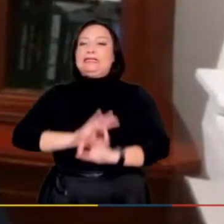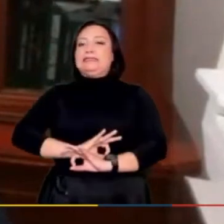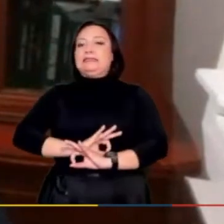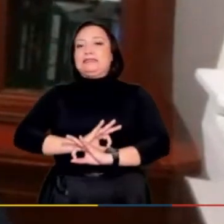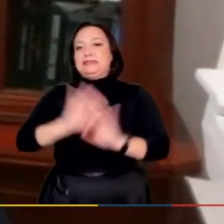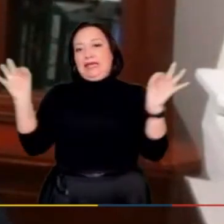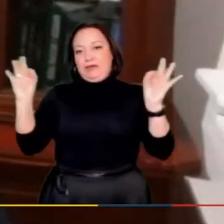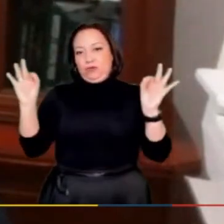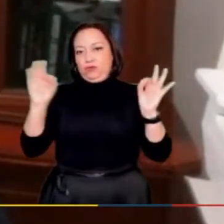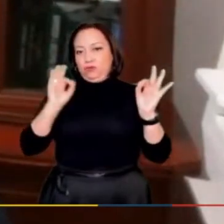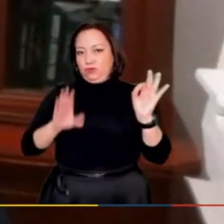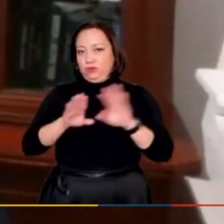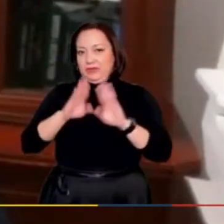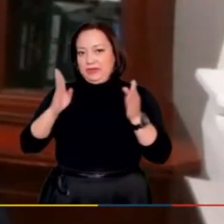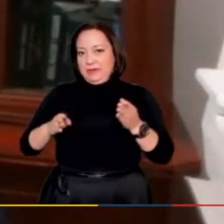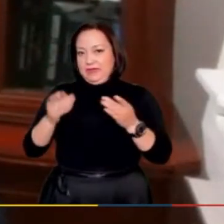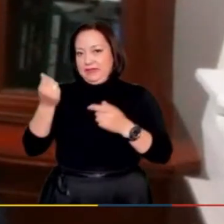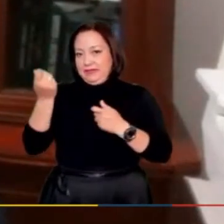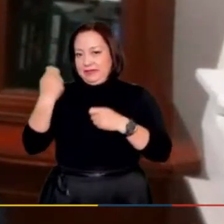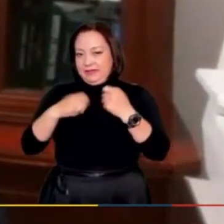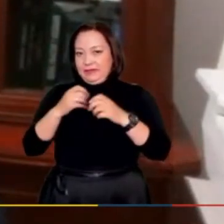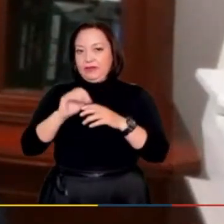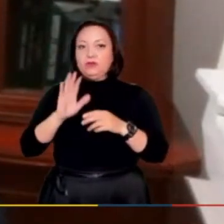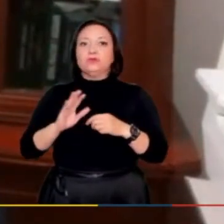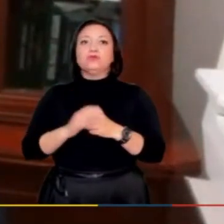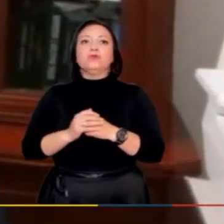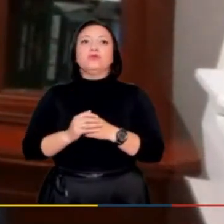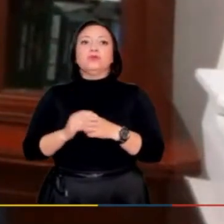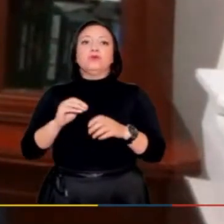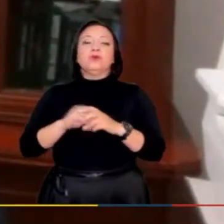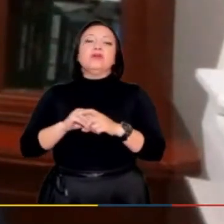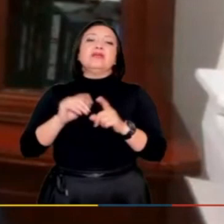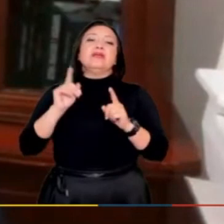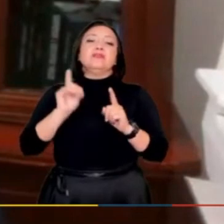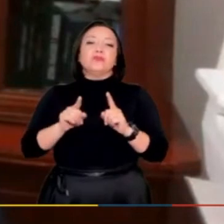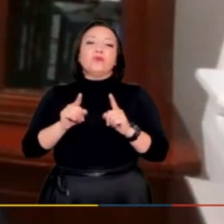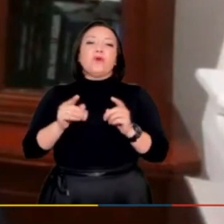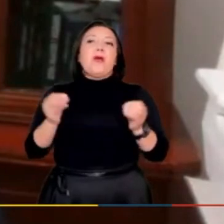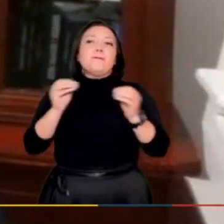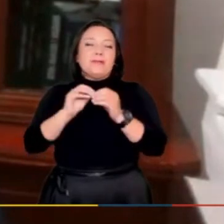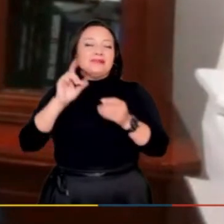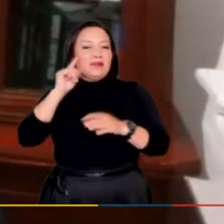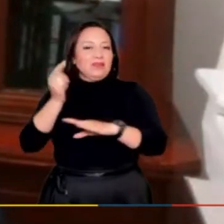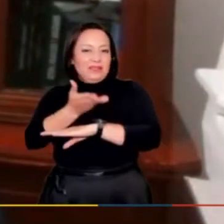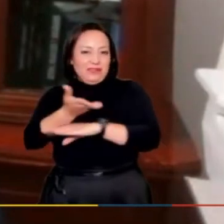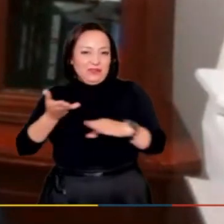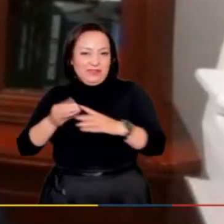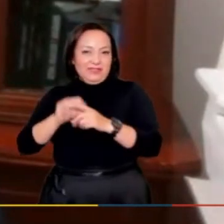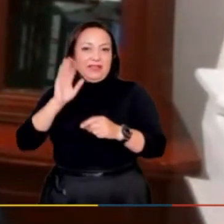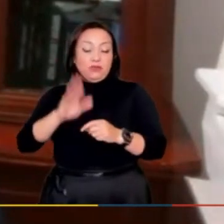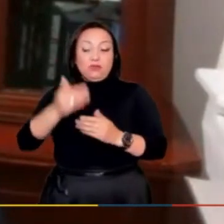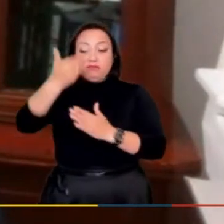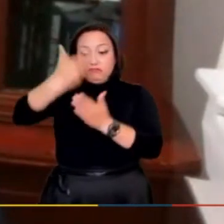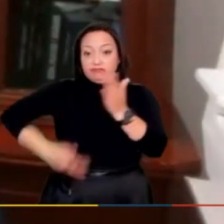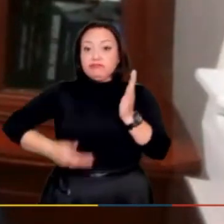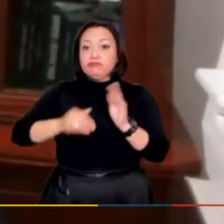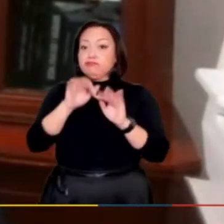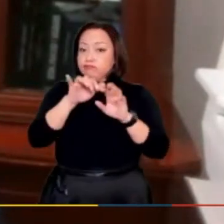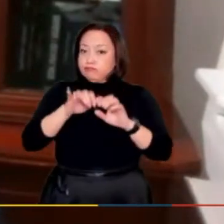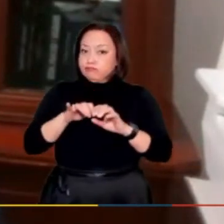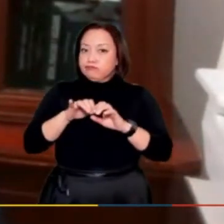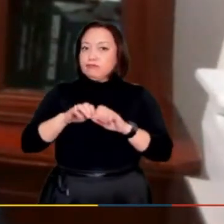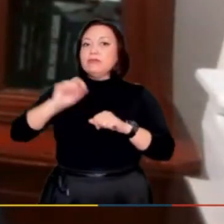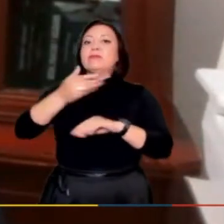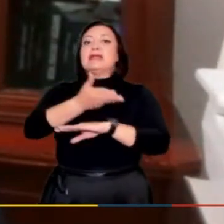dinero, y que la accionante, al solicitar en su primer escrito el